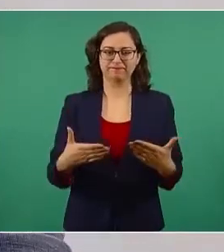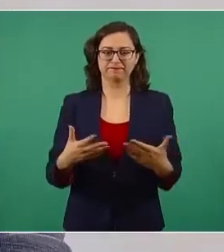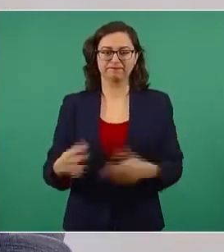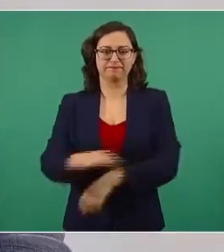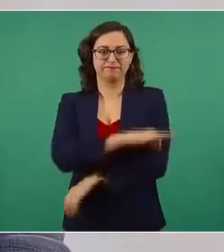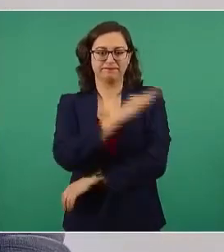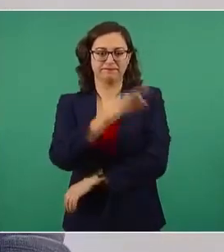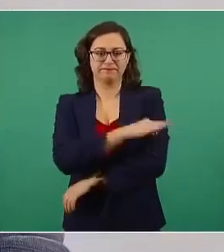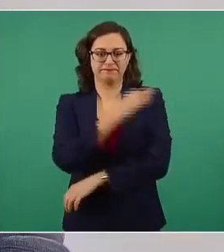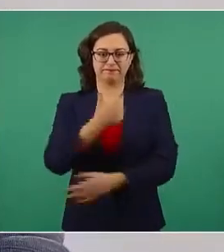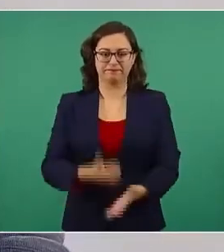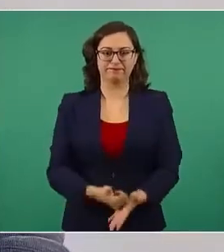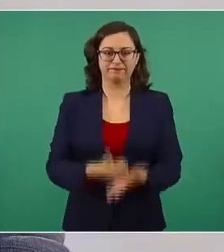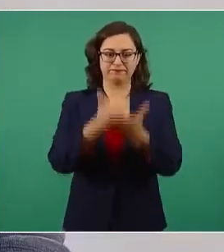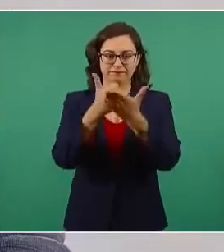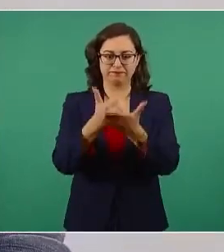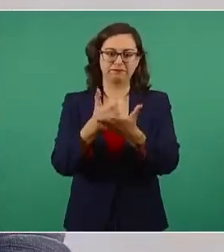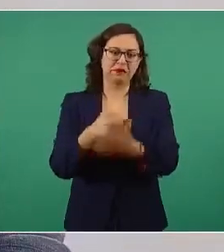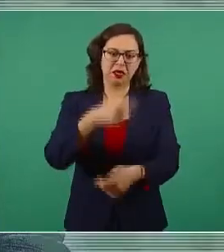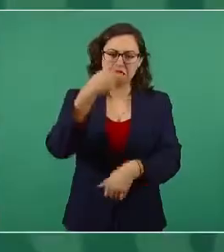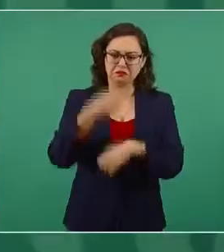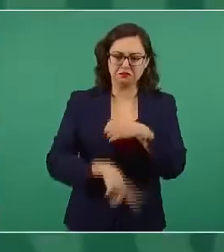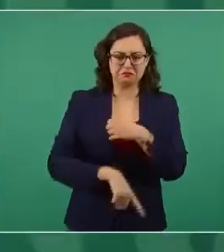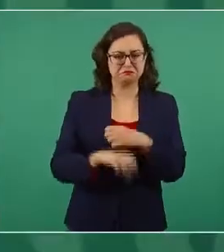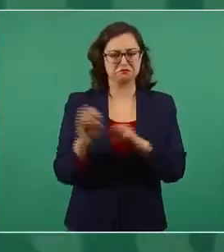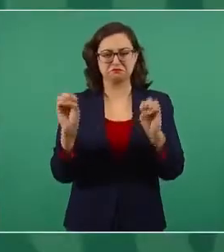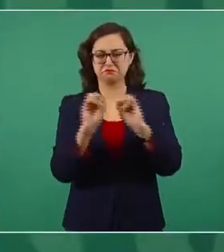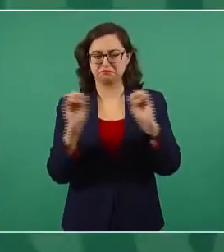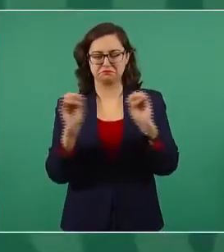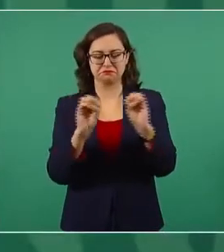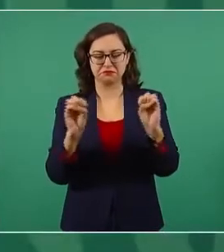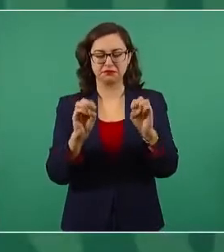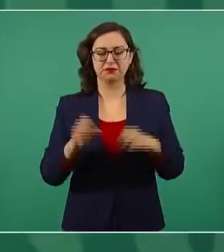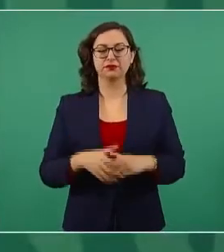que no afecta.